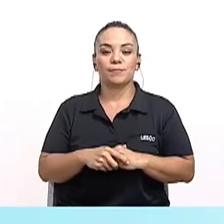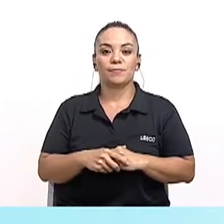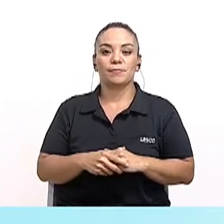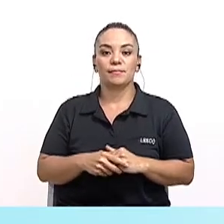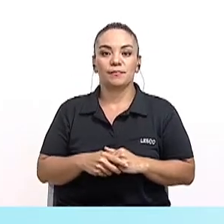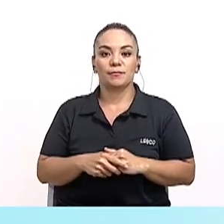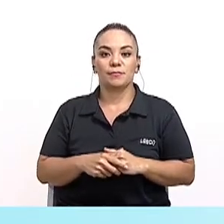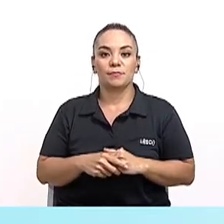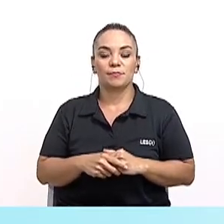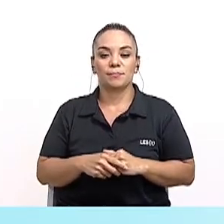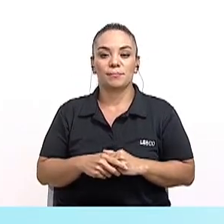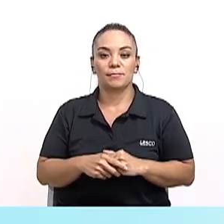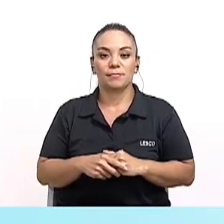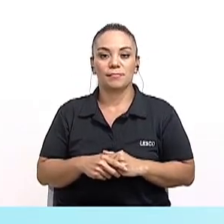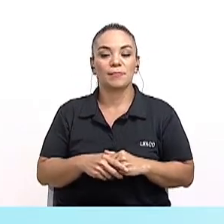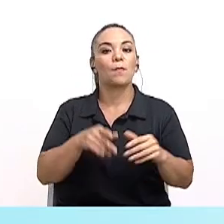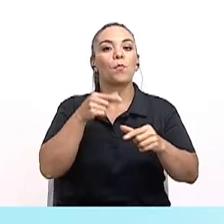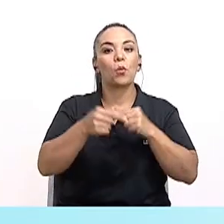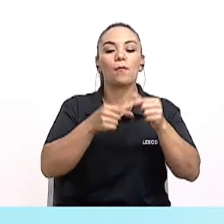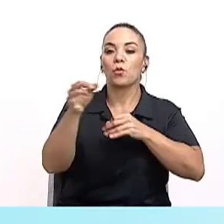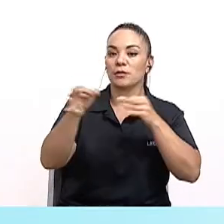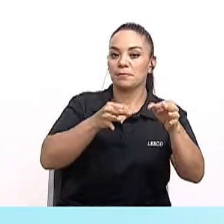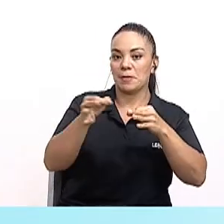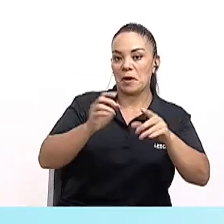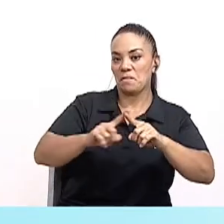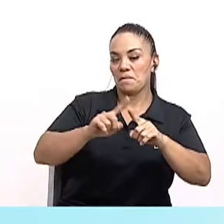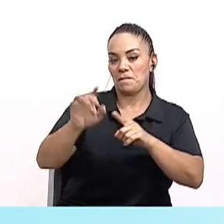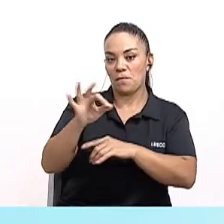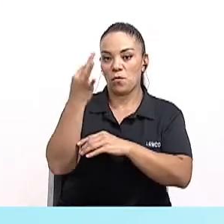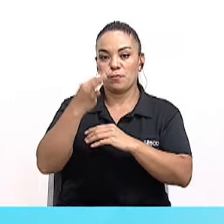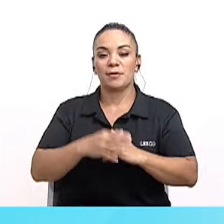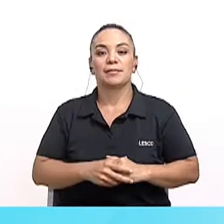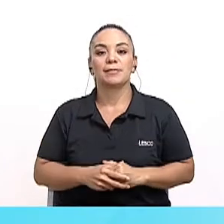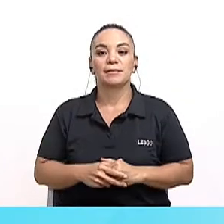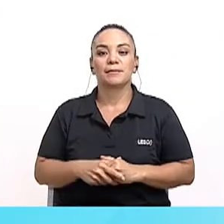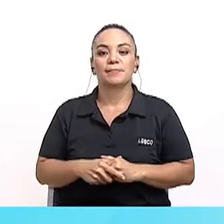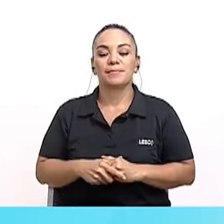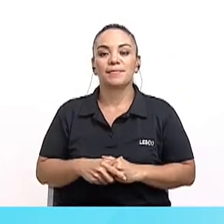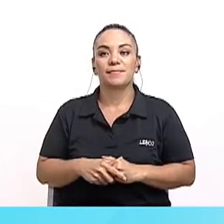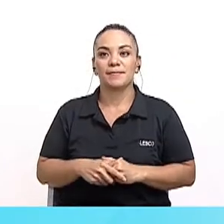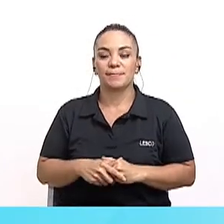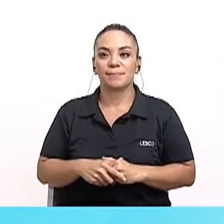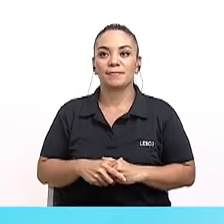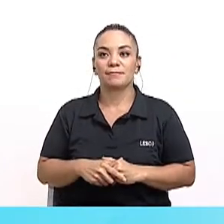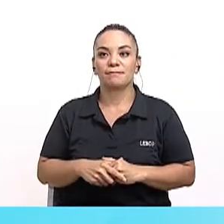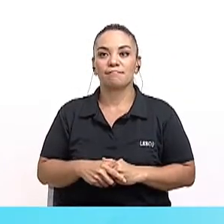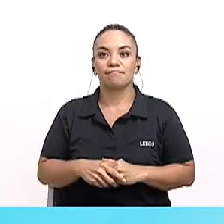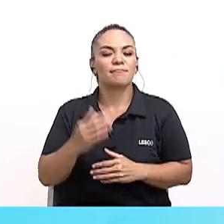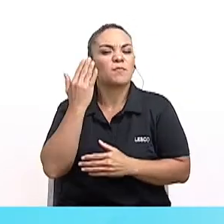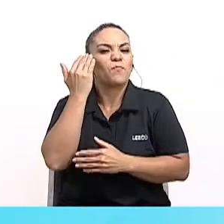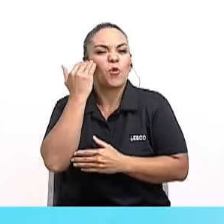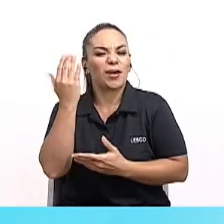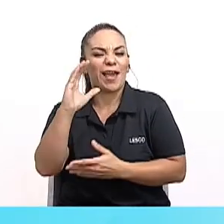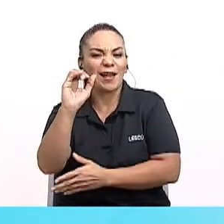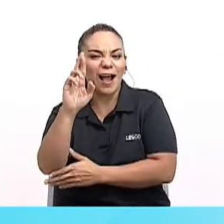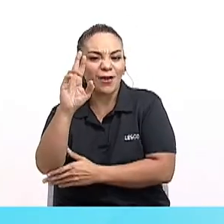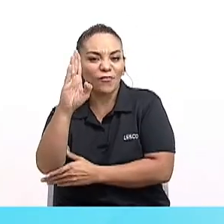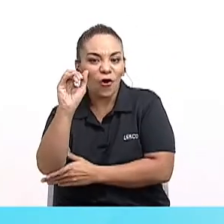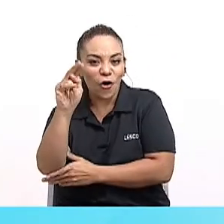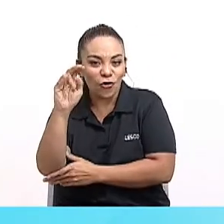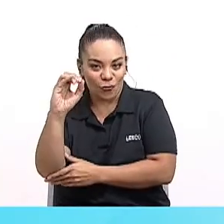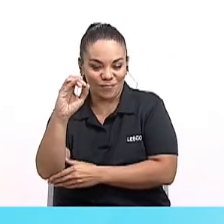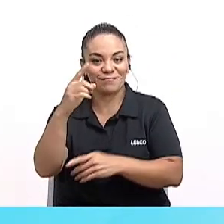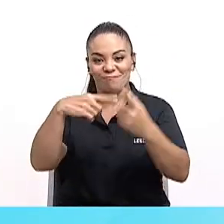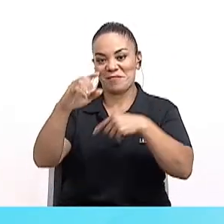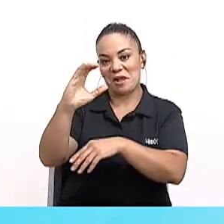a irla explicando de diferentes formas. Entonces, como les dije, ¿por qué carbono? Bueno,